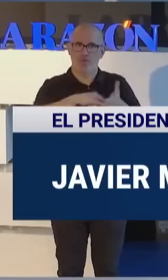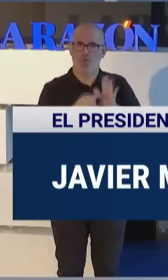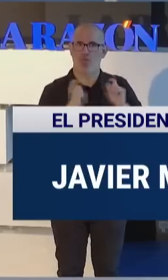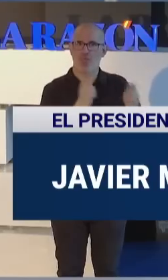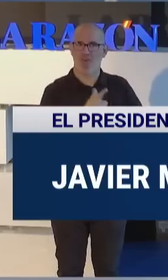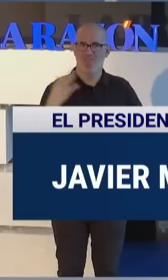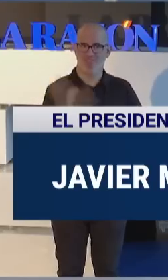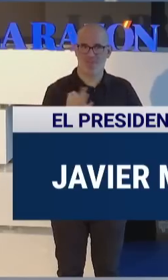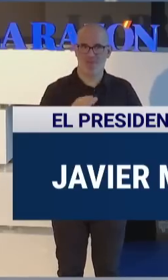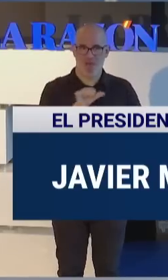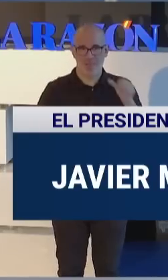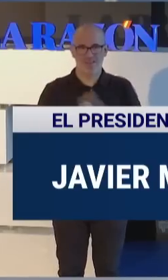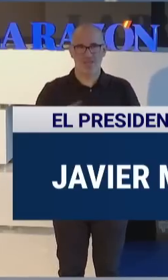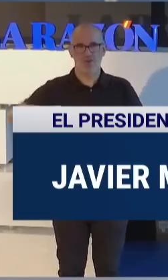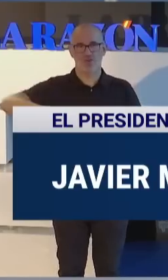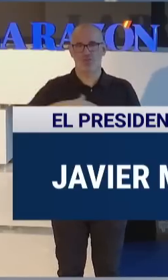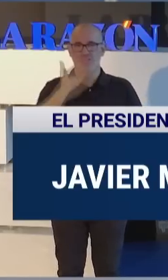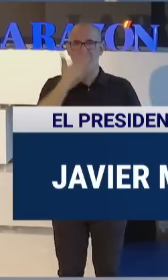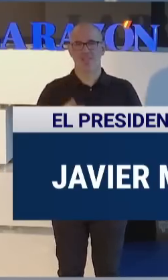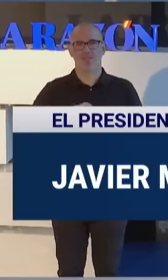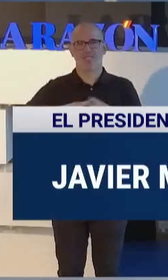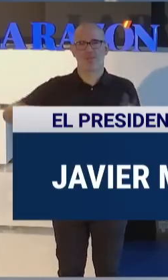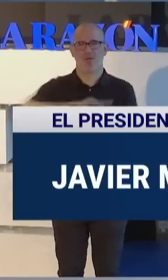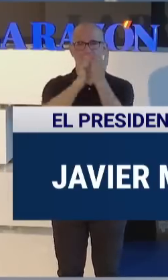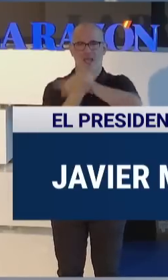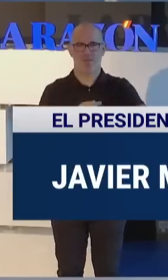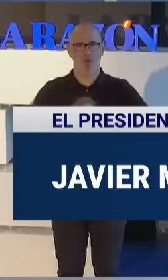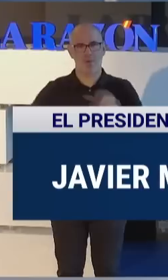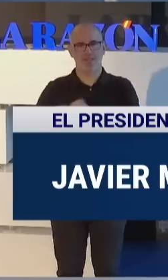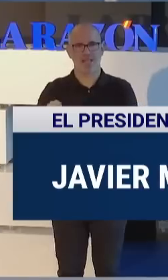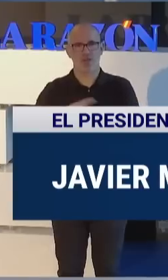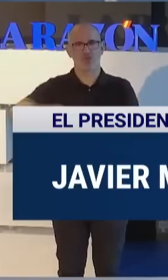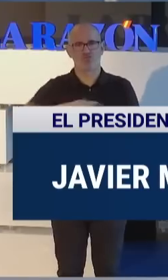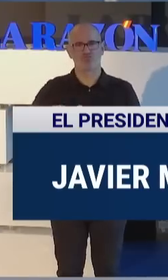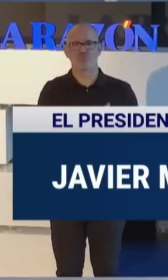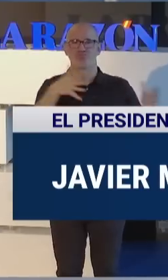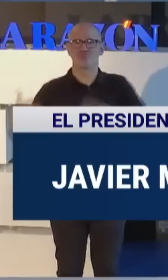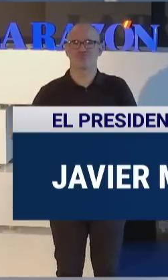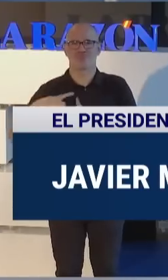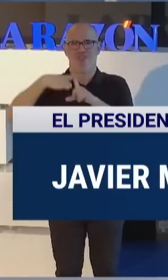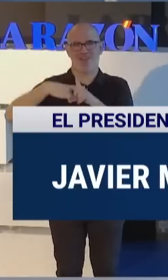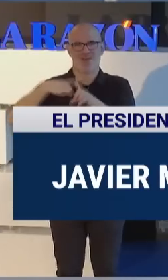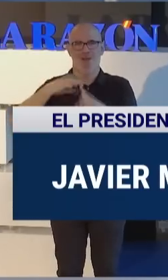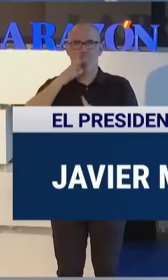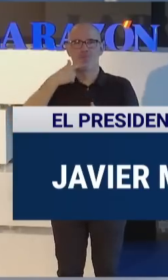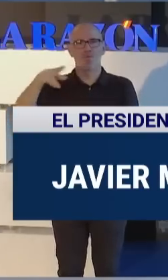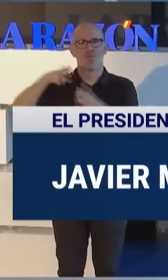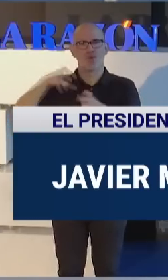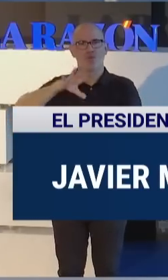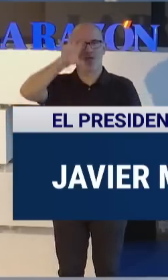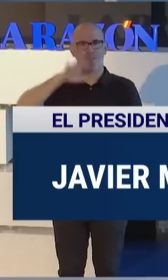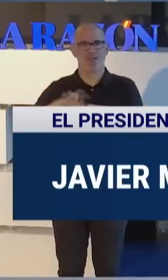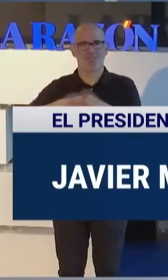nosotros hicimos un sinceramiento del tipo de cambio y lo llevamos a un nivel corregido por impuesto país que daba el tipo de